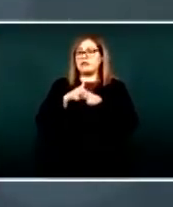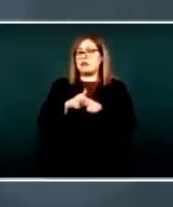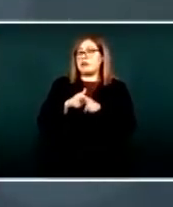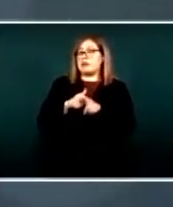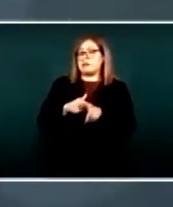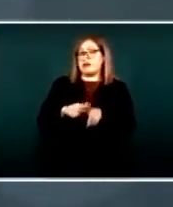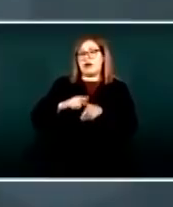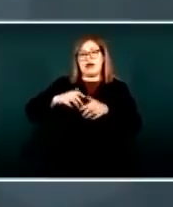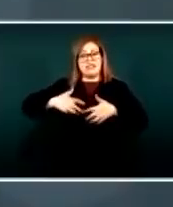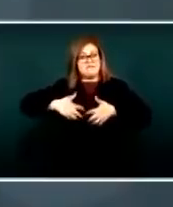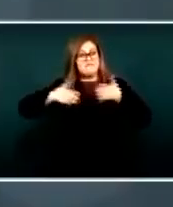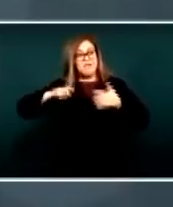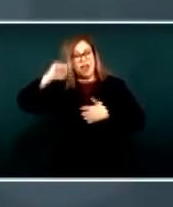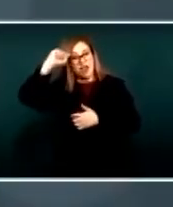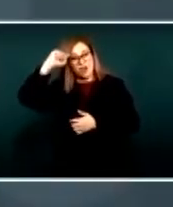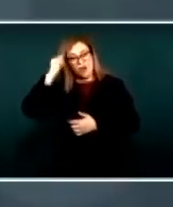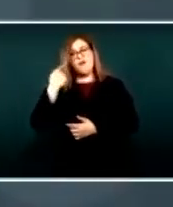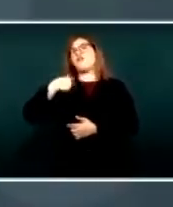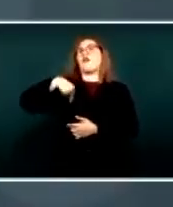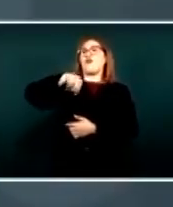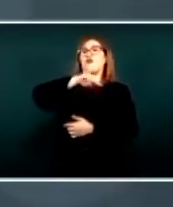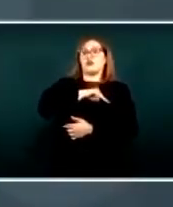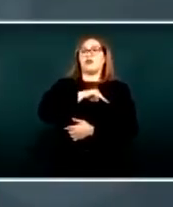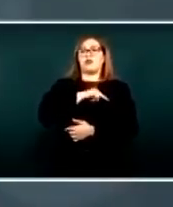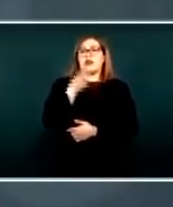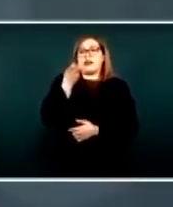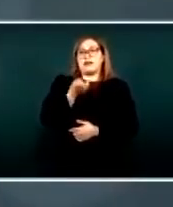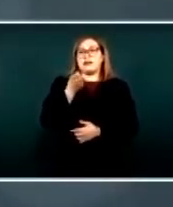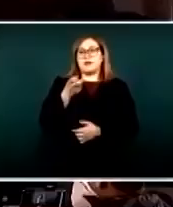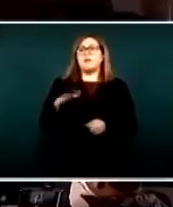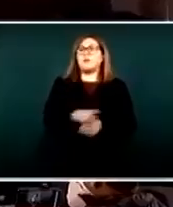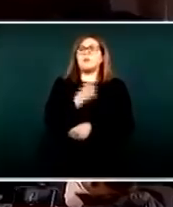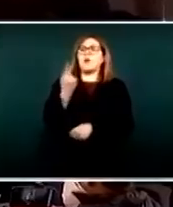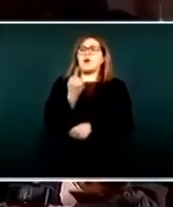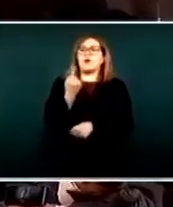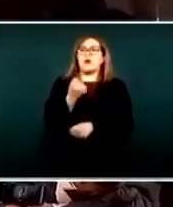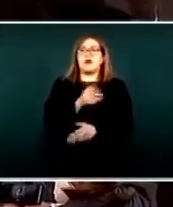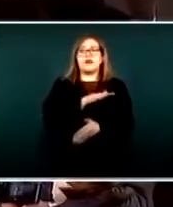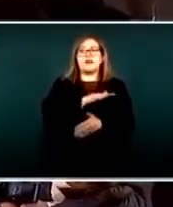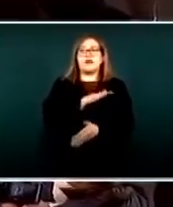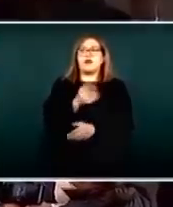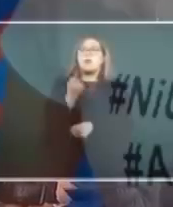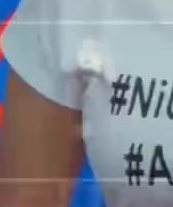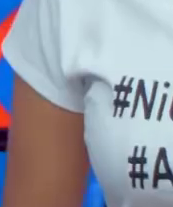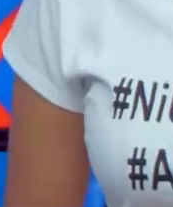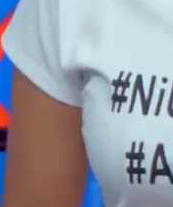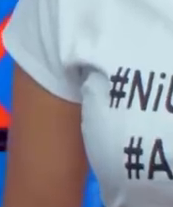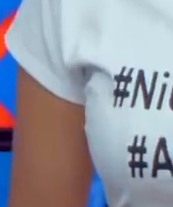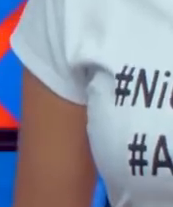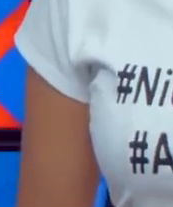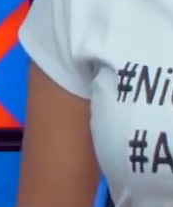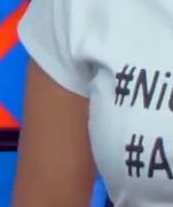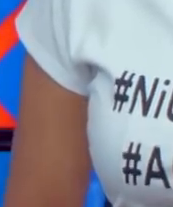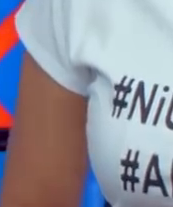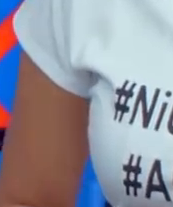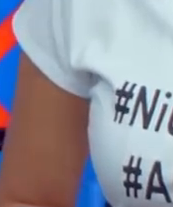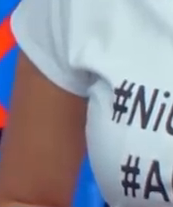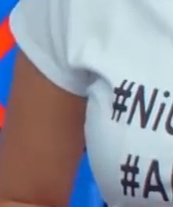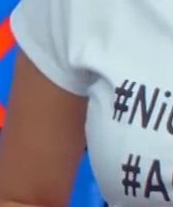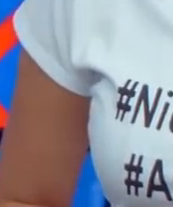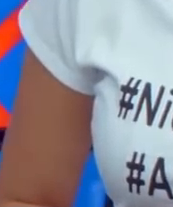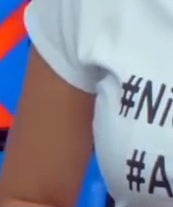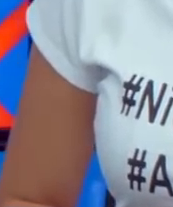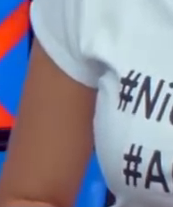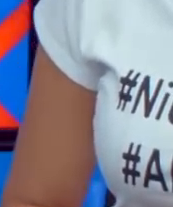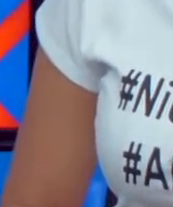enojados con nosotros. ¿Y saben por qué? Porque se acabó la robadera. Ahora parece que el